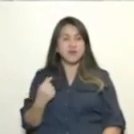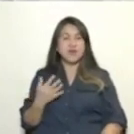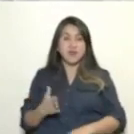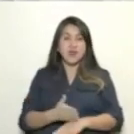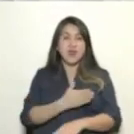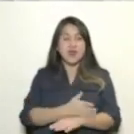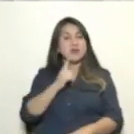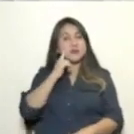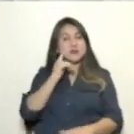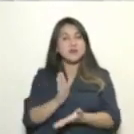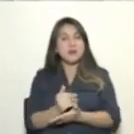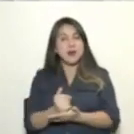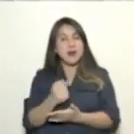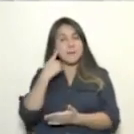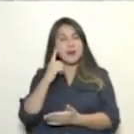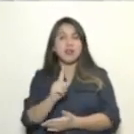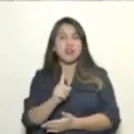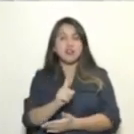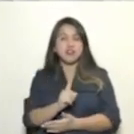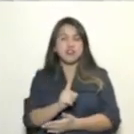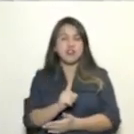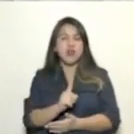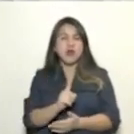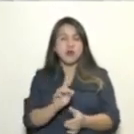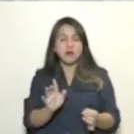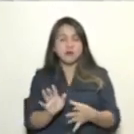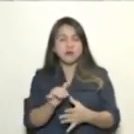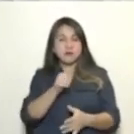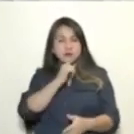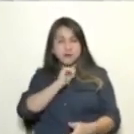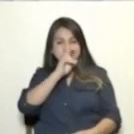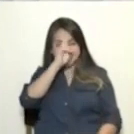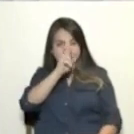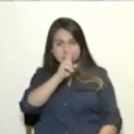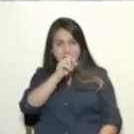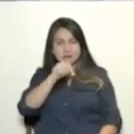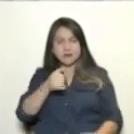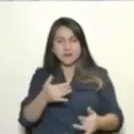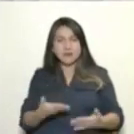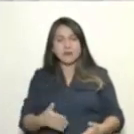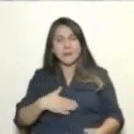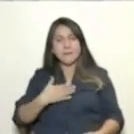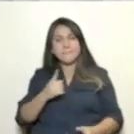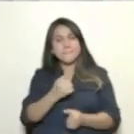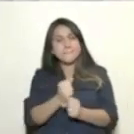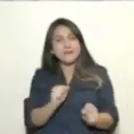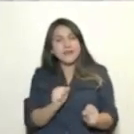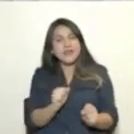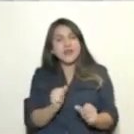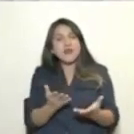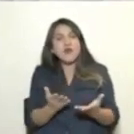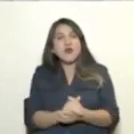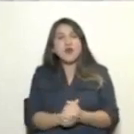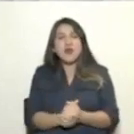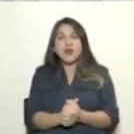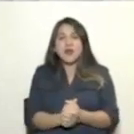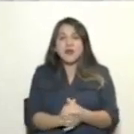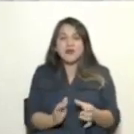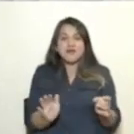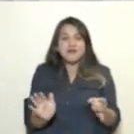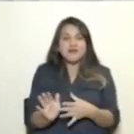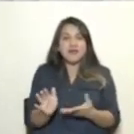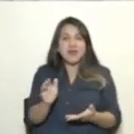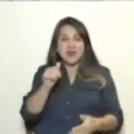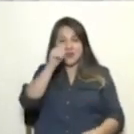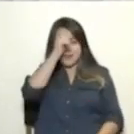antes se preparaba para que no le faltaran el respeto. Ahora ellos sienten que ya no le pueden faltar el respeto, nos hemos preparado